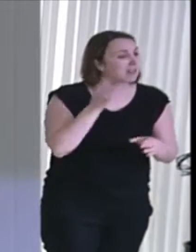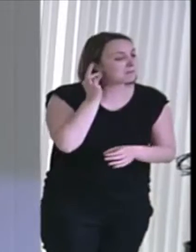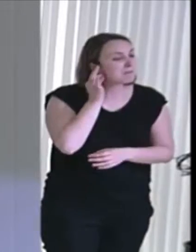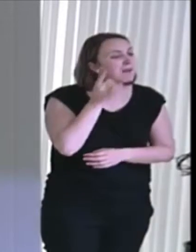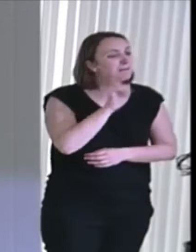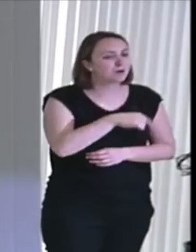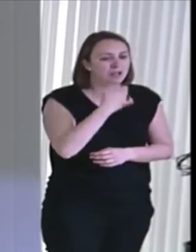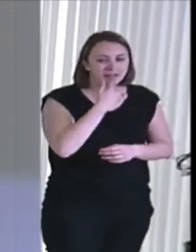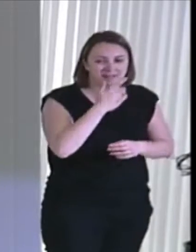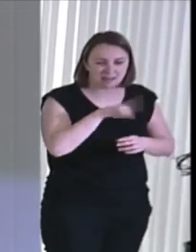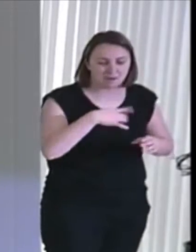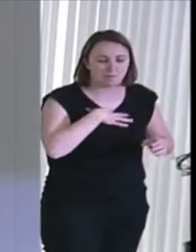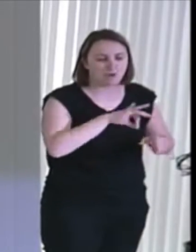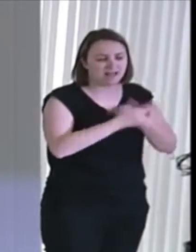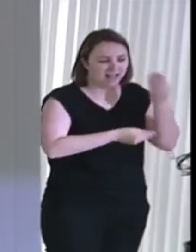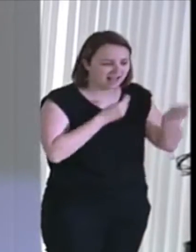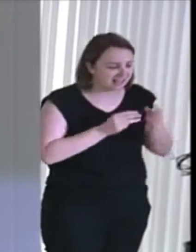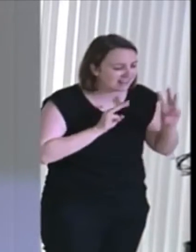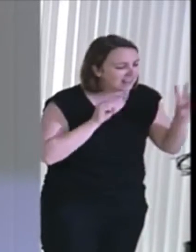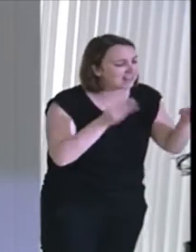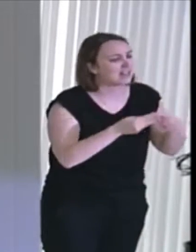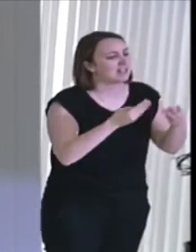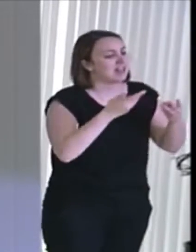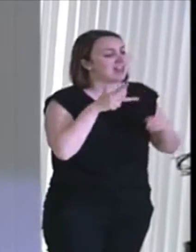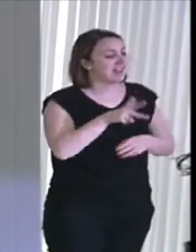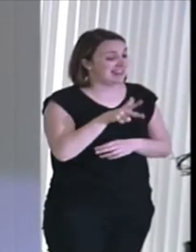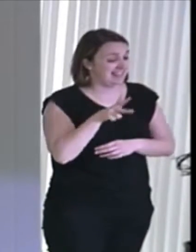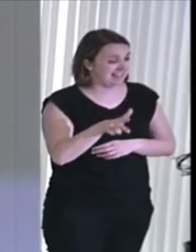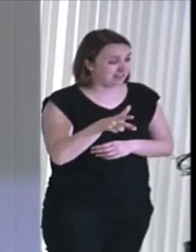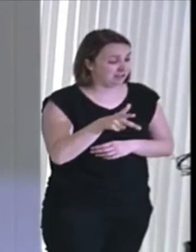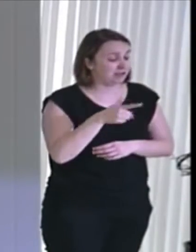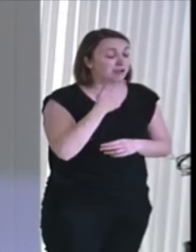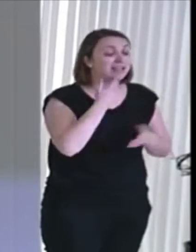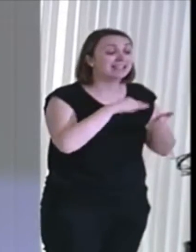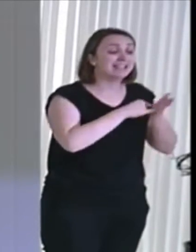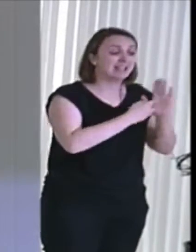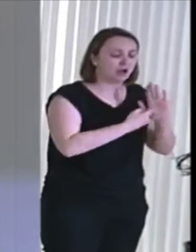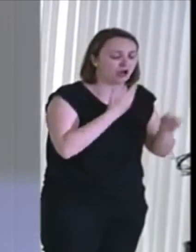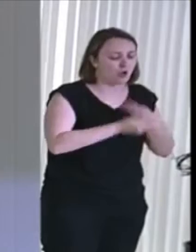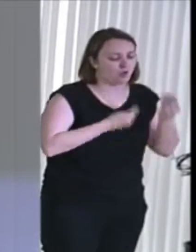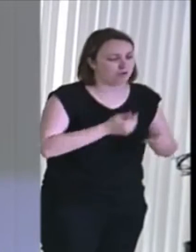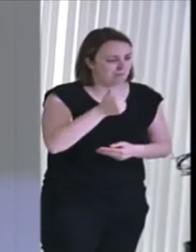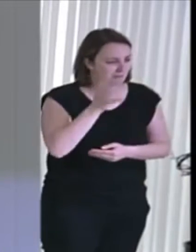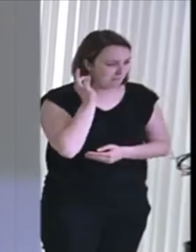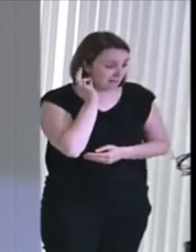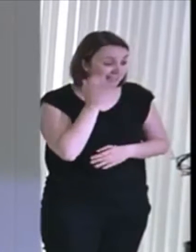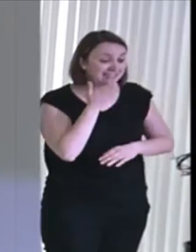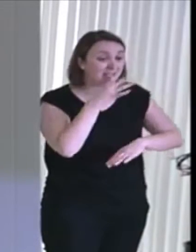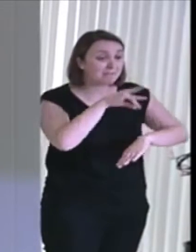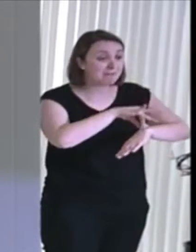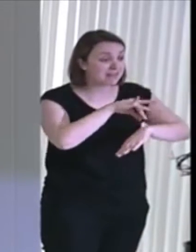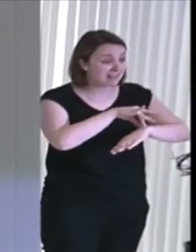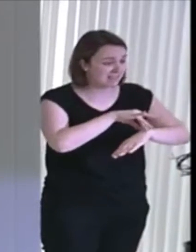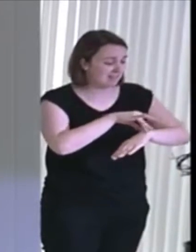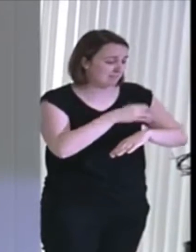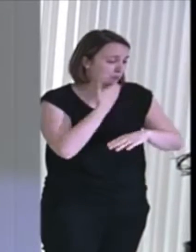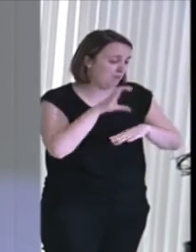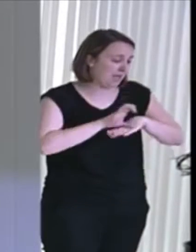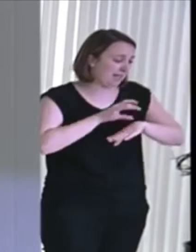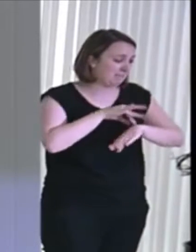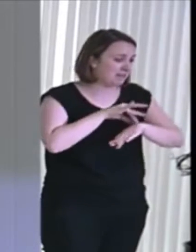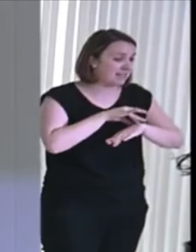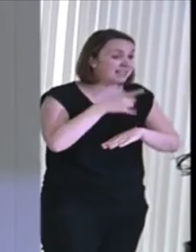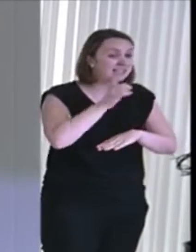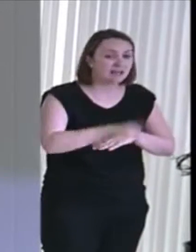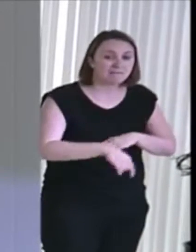hacer portales o cosas de internet sobre el derecho, la tecnología la usarían más las mujeres. Si hubiera en medicina cosas que